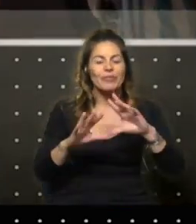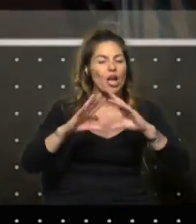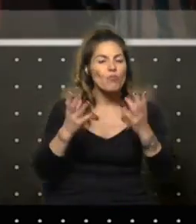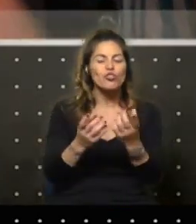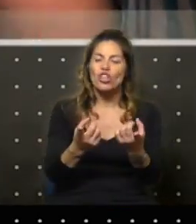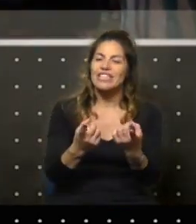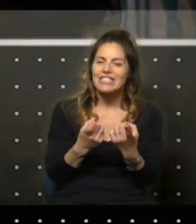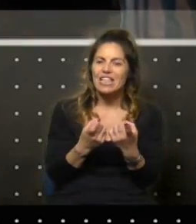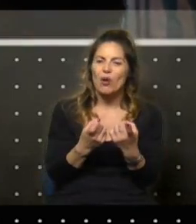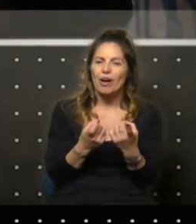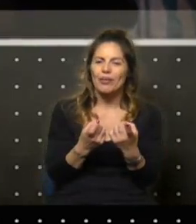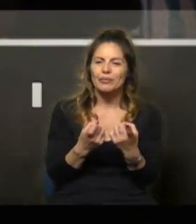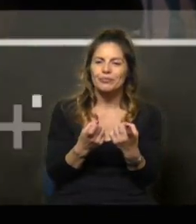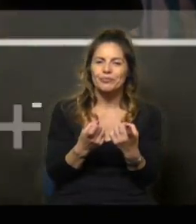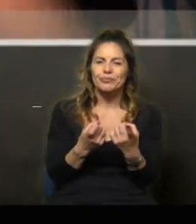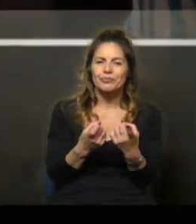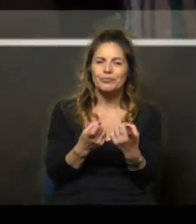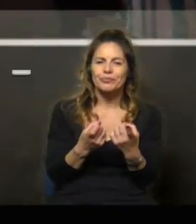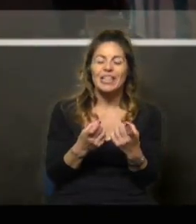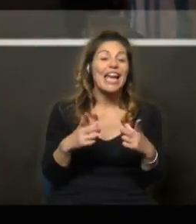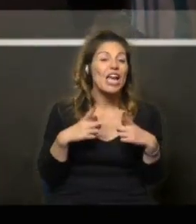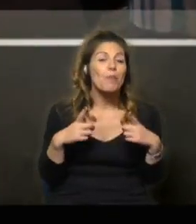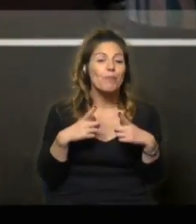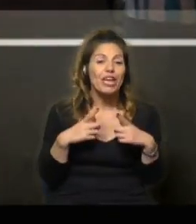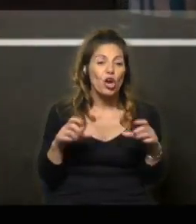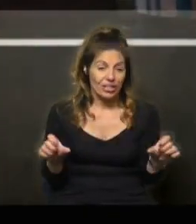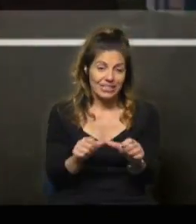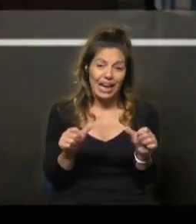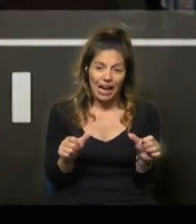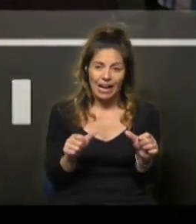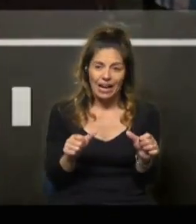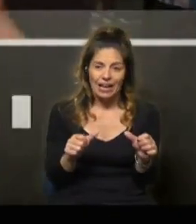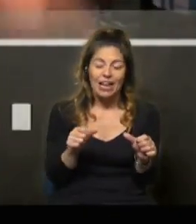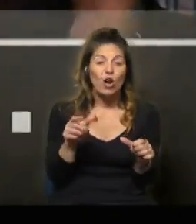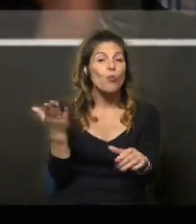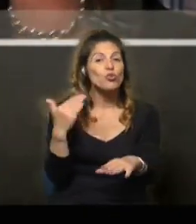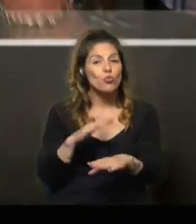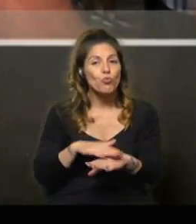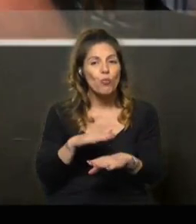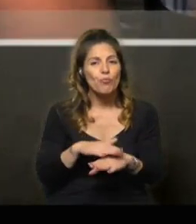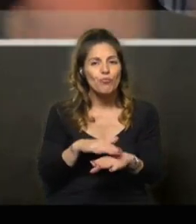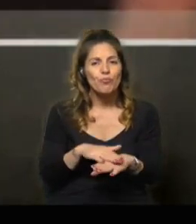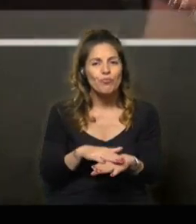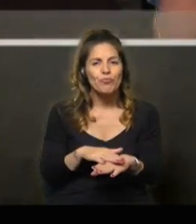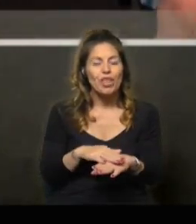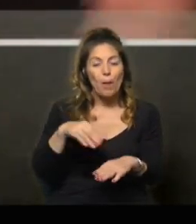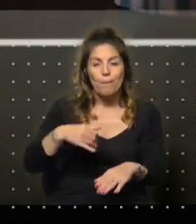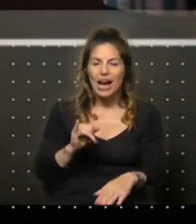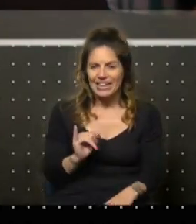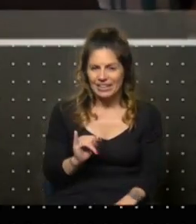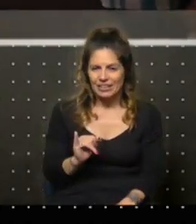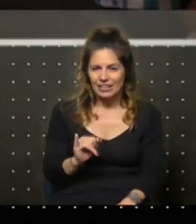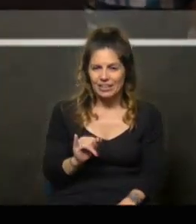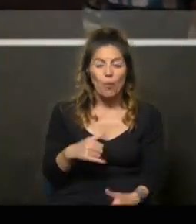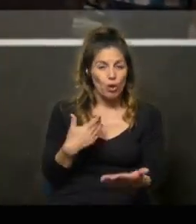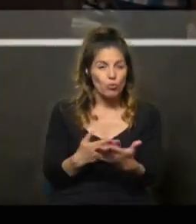necesitaba que espero que se lleve a cabo así como en su momento eh macri